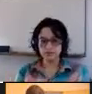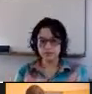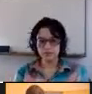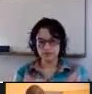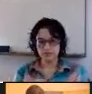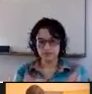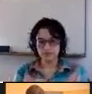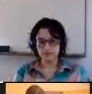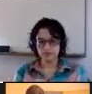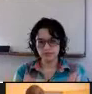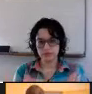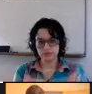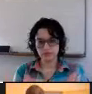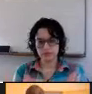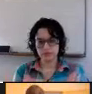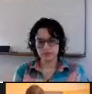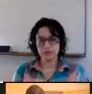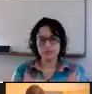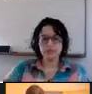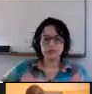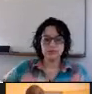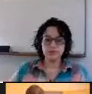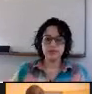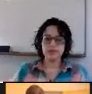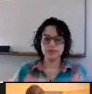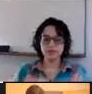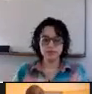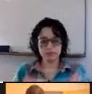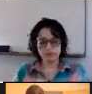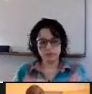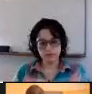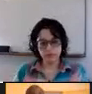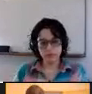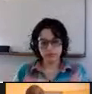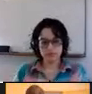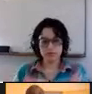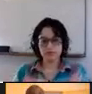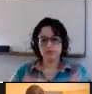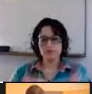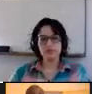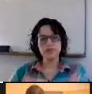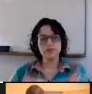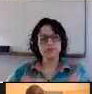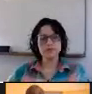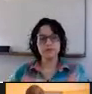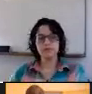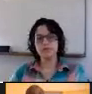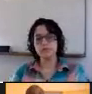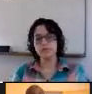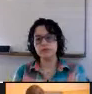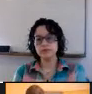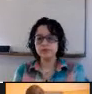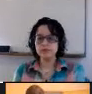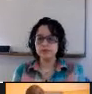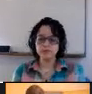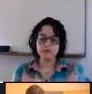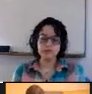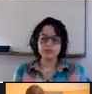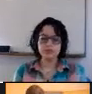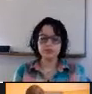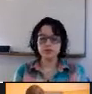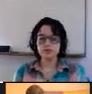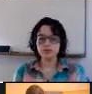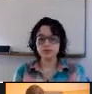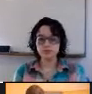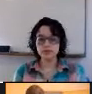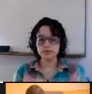fuerza. Entonces, bueno, esta separación lambda, como vimos, influye en la fuerza que va a hacer. ¿Y por qué? Y bueno, porque yo puedo